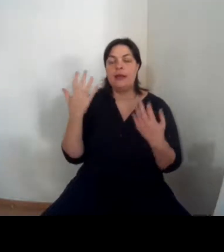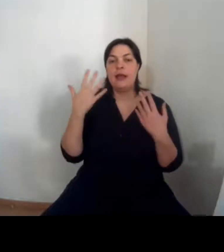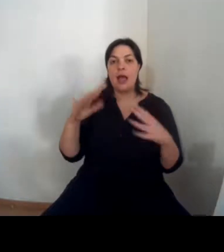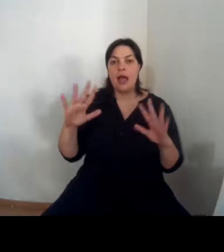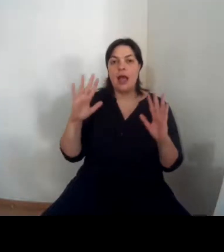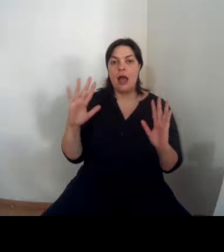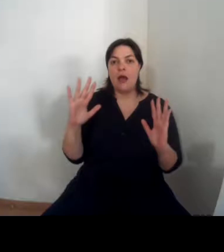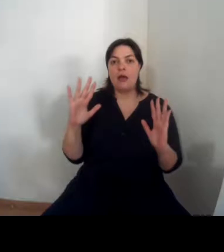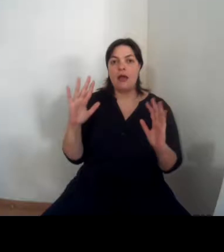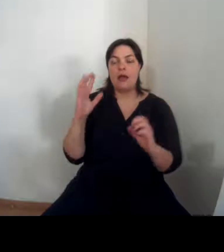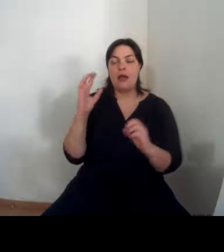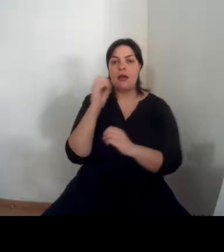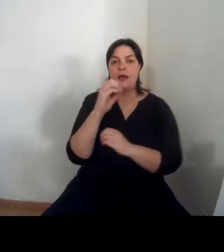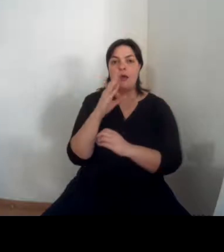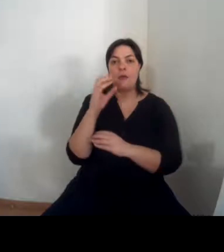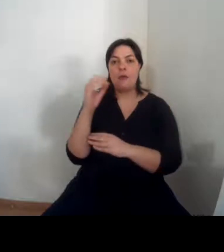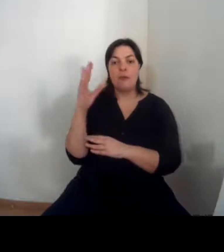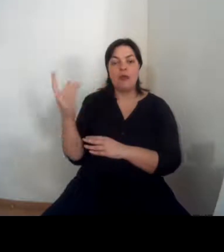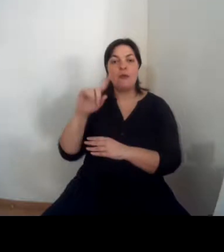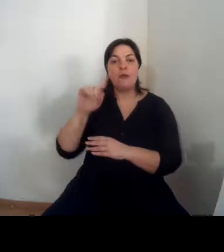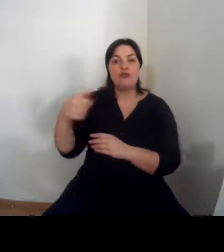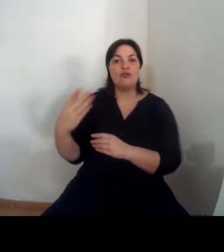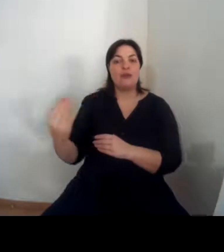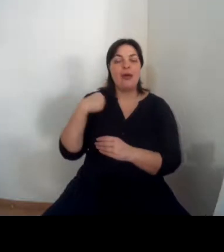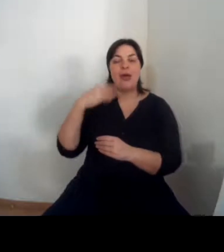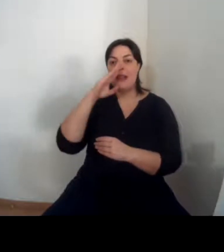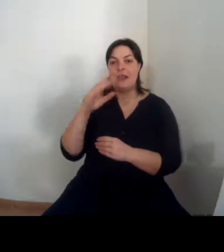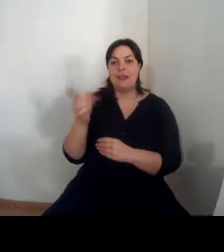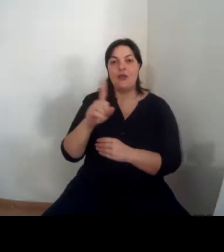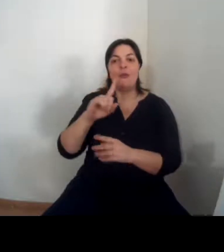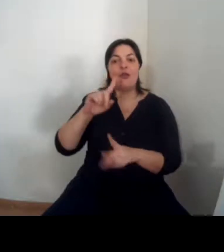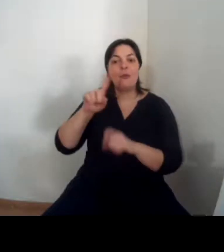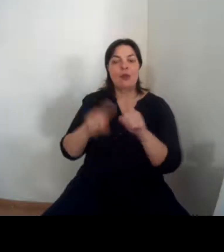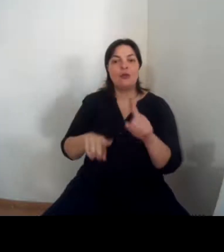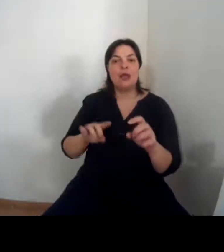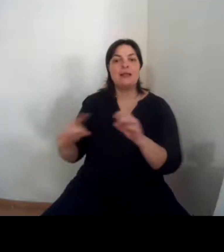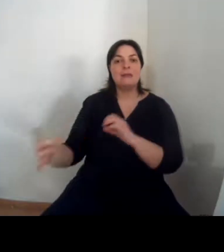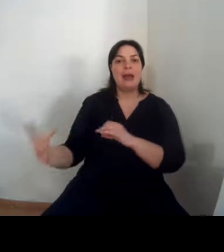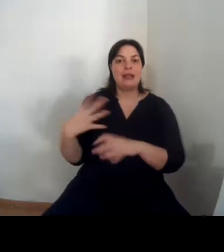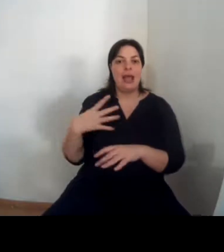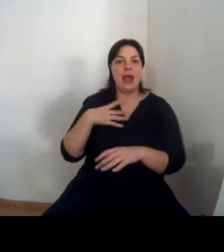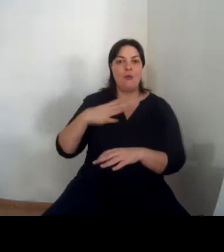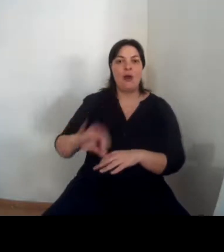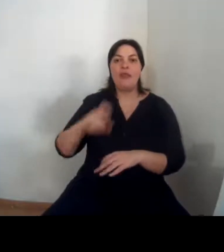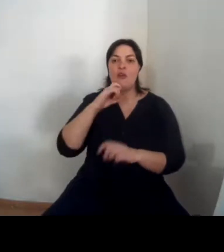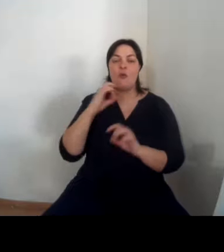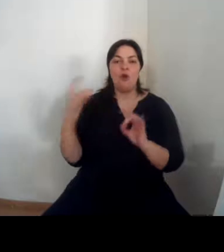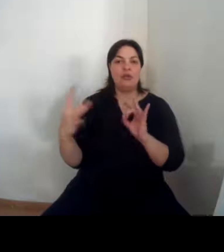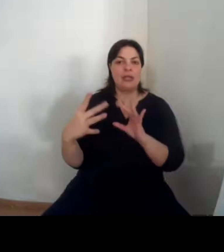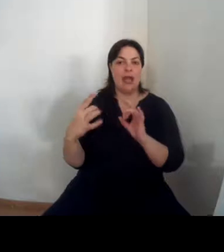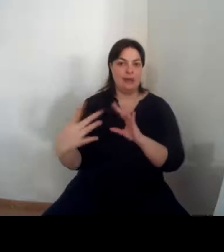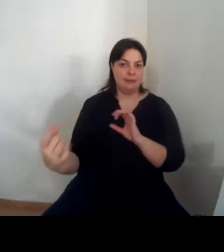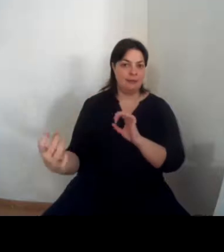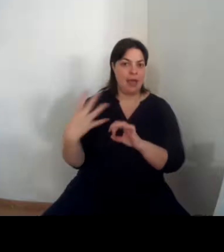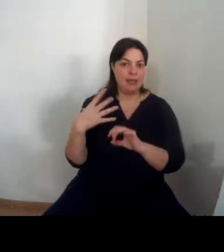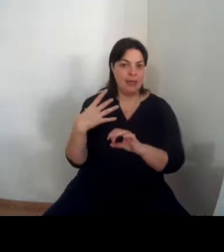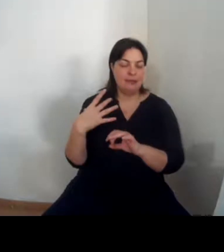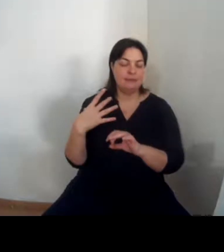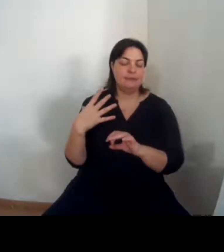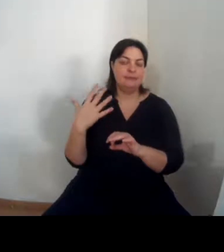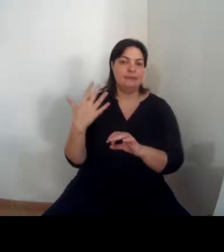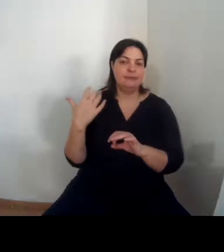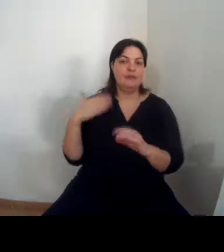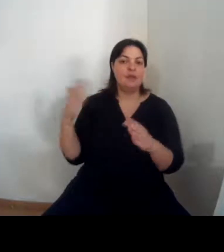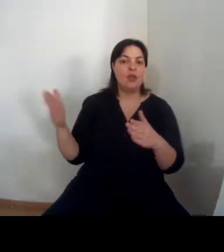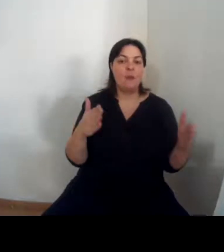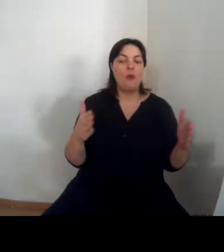las intervenciones abiertas en directo, sí que podéis dejar vuestras preguntas a través del chat, y una vez que termine el bloque